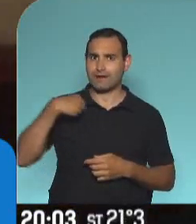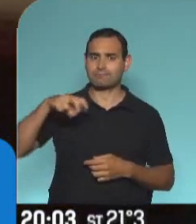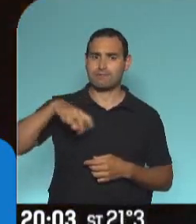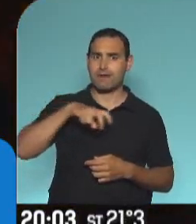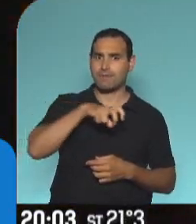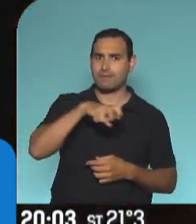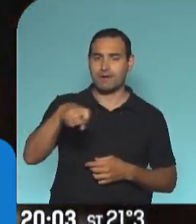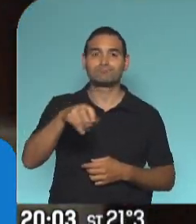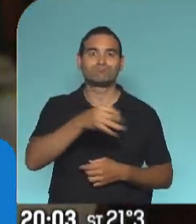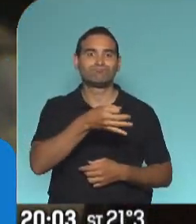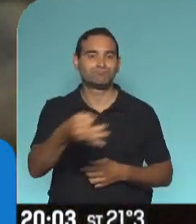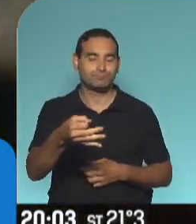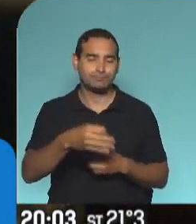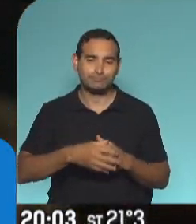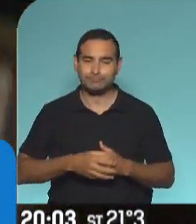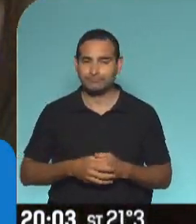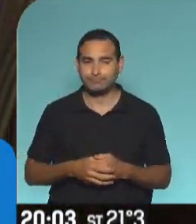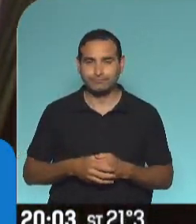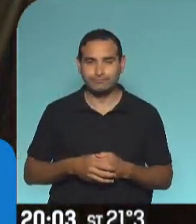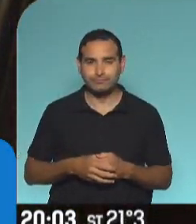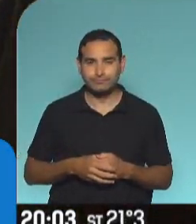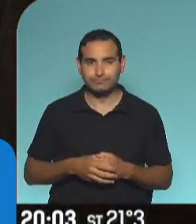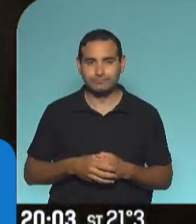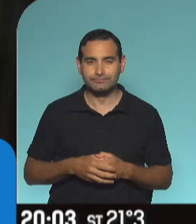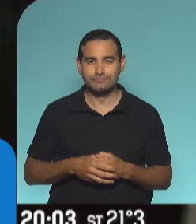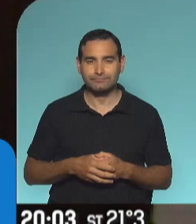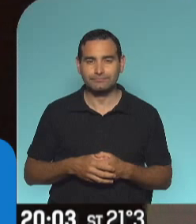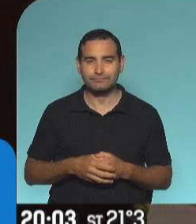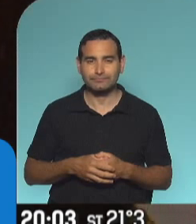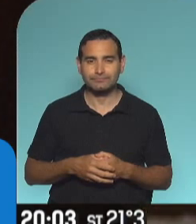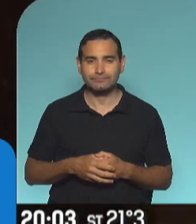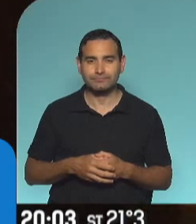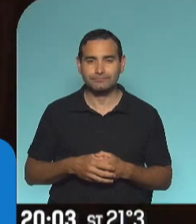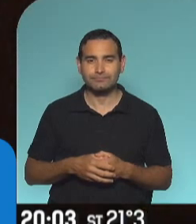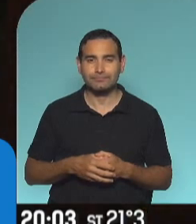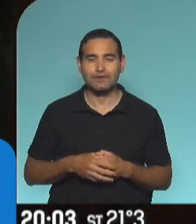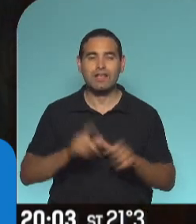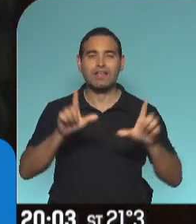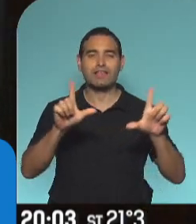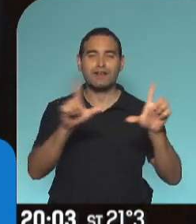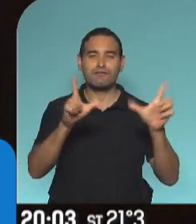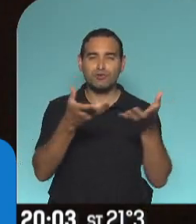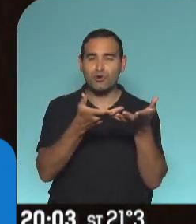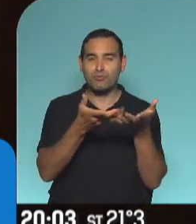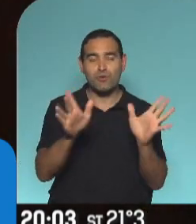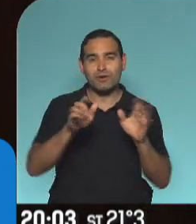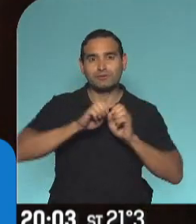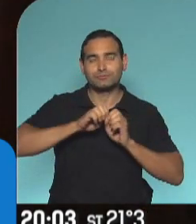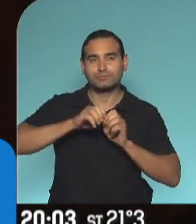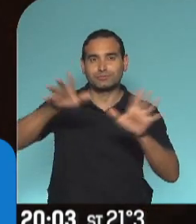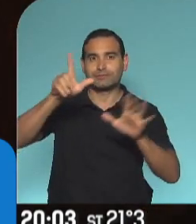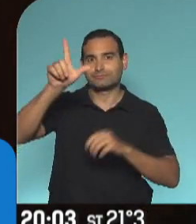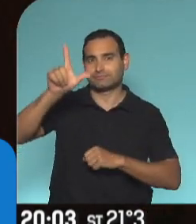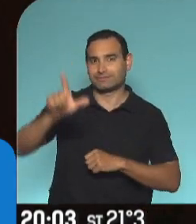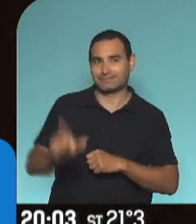en el mundo, ¿no? En el mundo. Y aparte, siempre la televisión pública es la que llega a todos los hogares donde